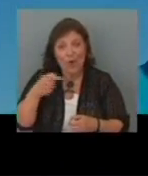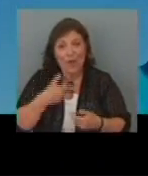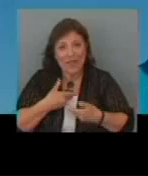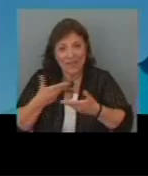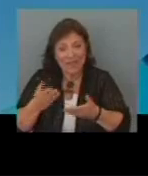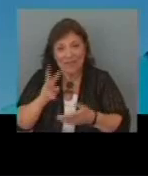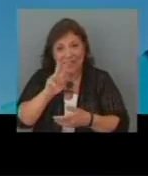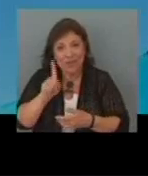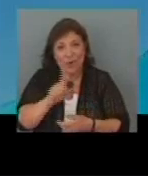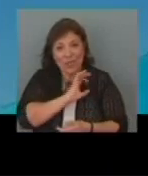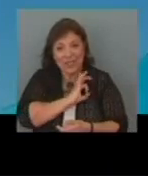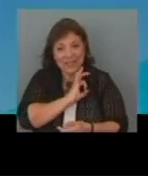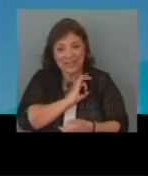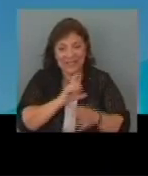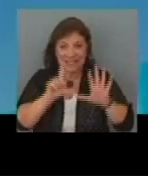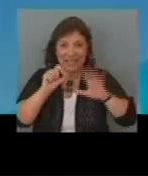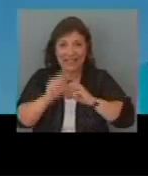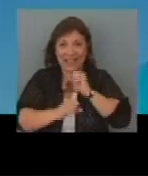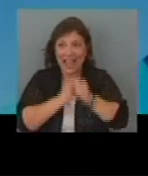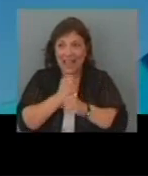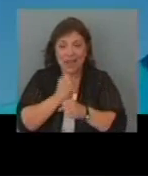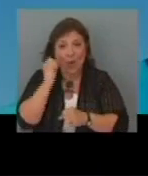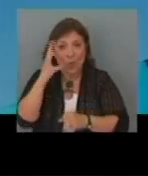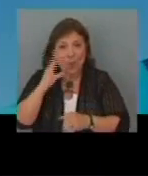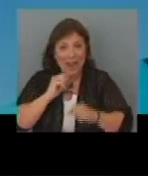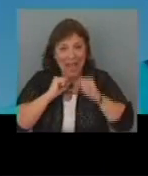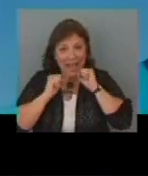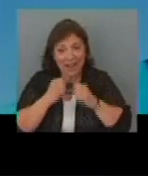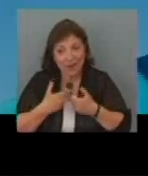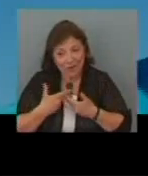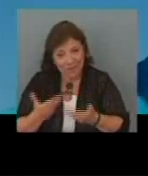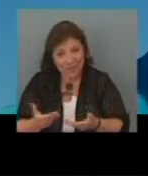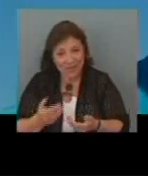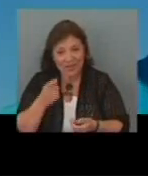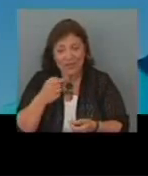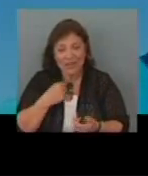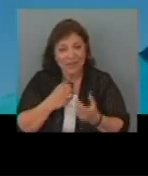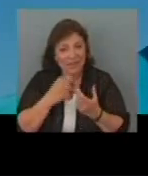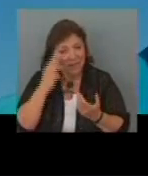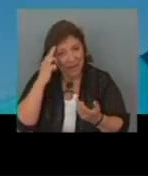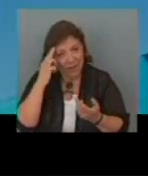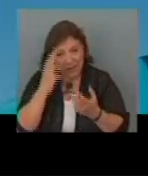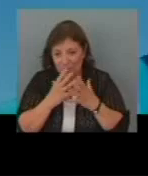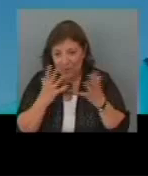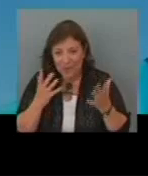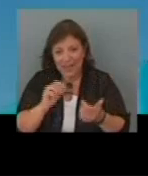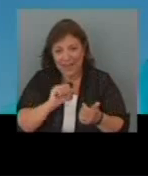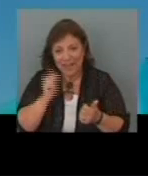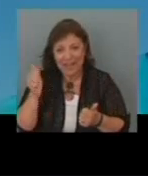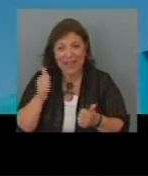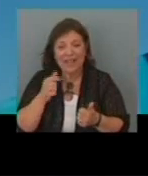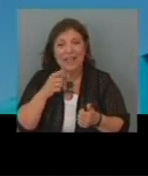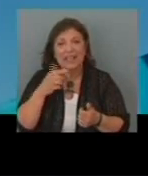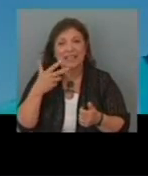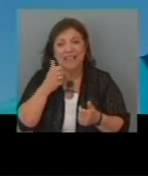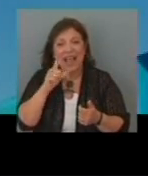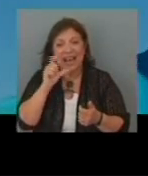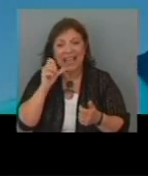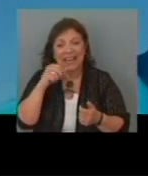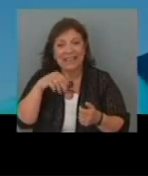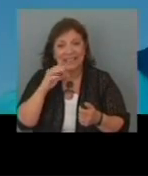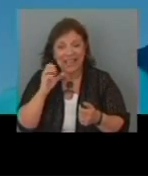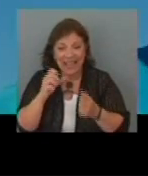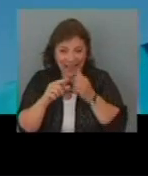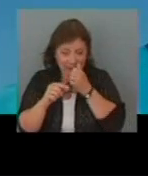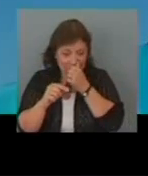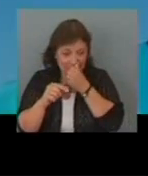21 de diciembre por los 70 años del Club Carrasco. Tengo un gran recuerdo cuando gané mi primer Challenger, así que espero